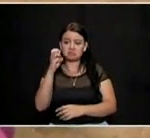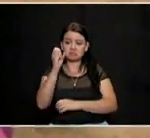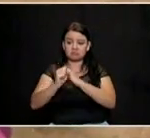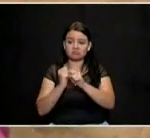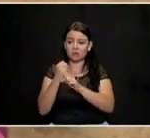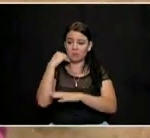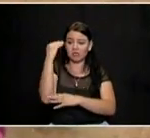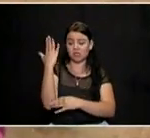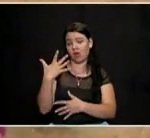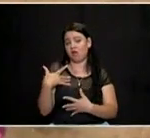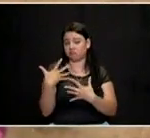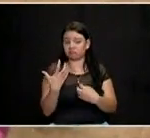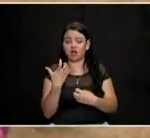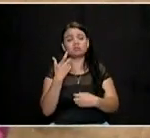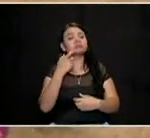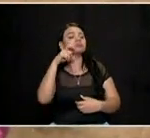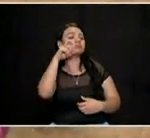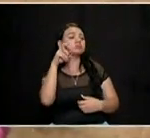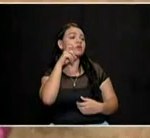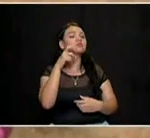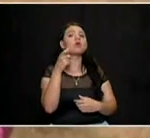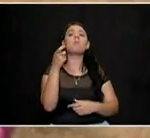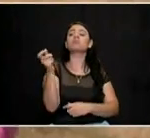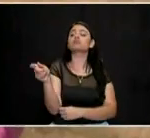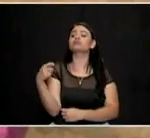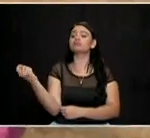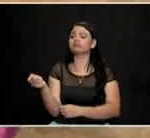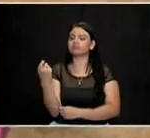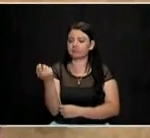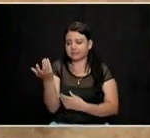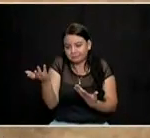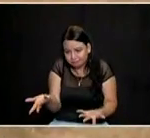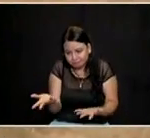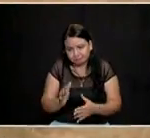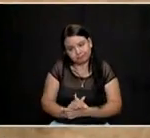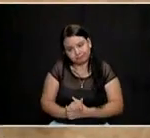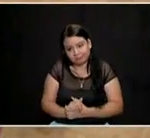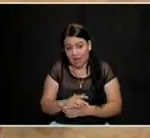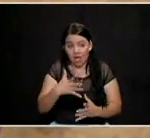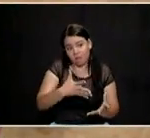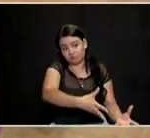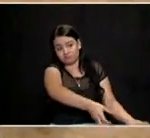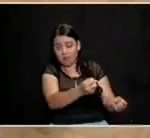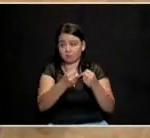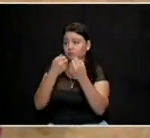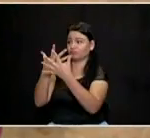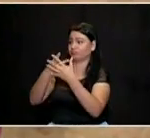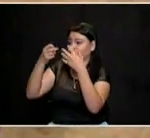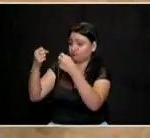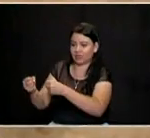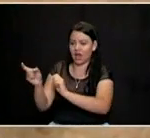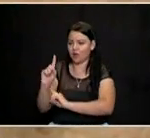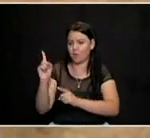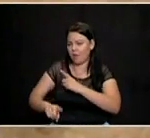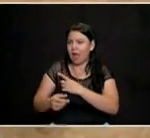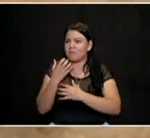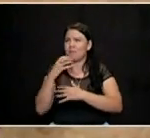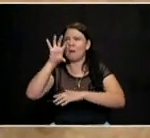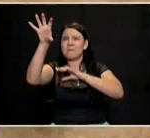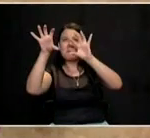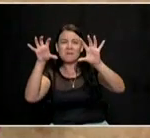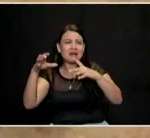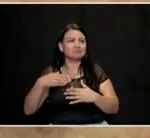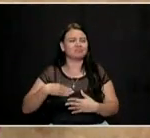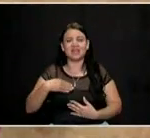día pues no puede ser detenida aquí están viniendo continuamente los extranjeros sobre todo de procedencia israelí norteamericana en